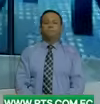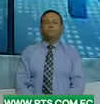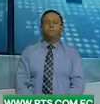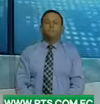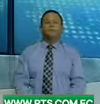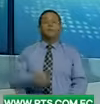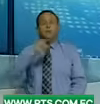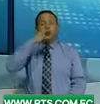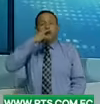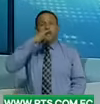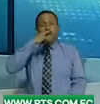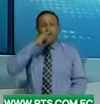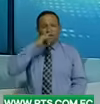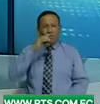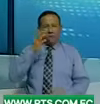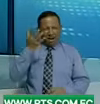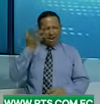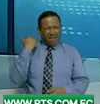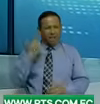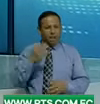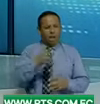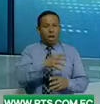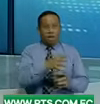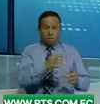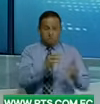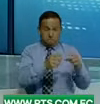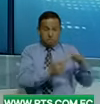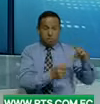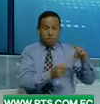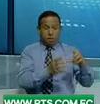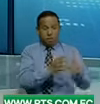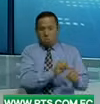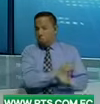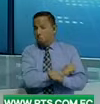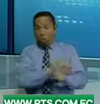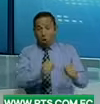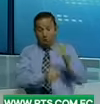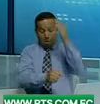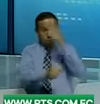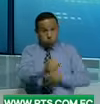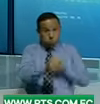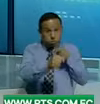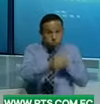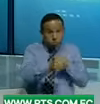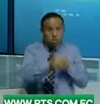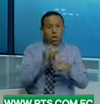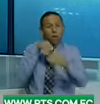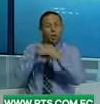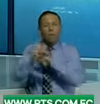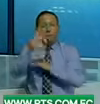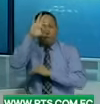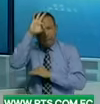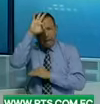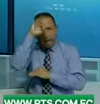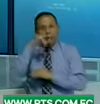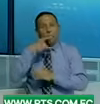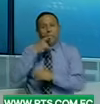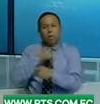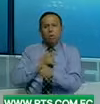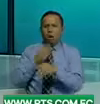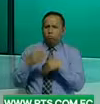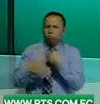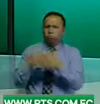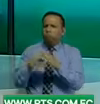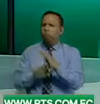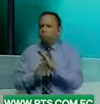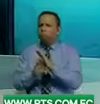El menor que perdió su mano derecha tras explotarle una camareta se recupera satisfactoriamente en una casa de salud. Por otro lado,